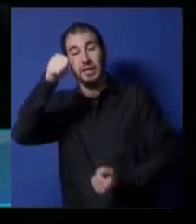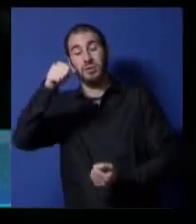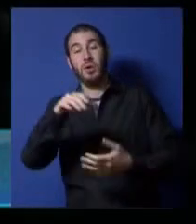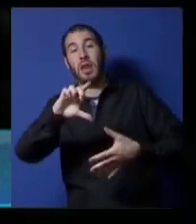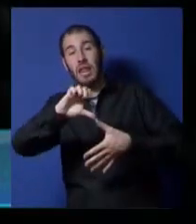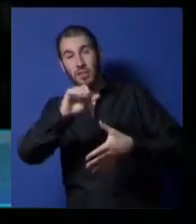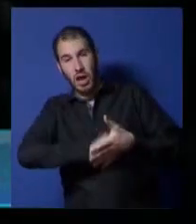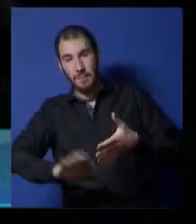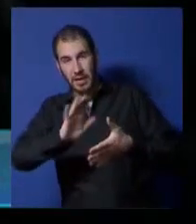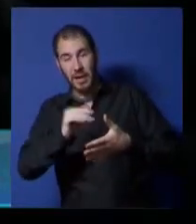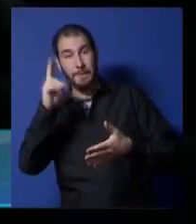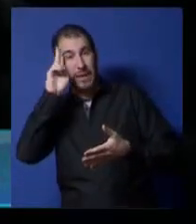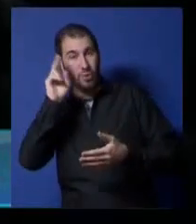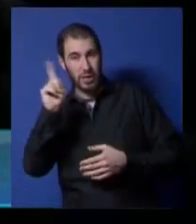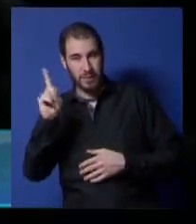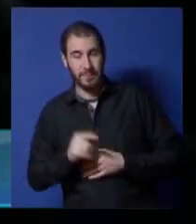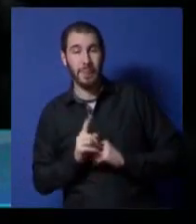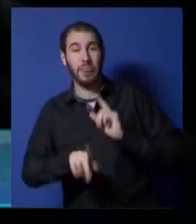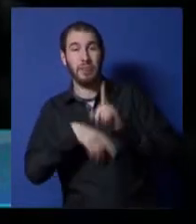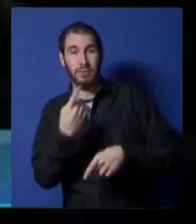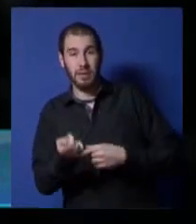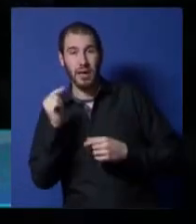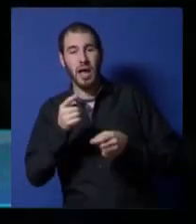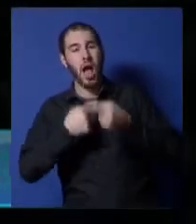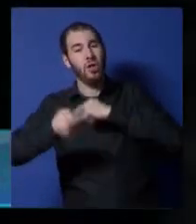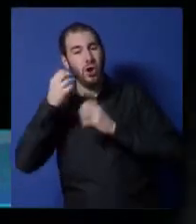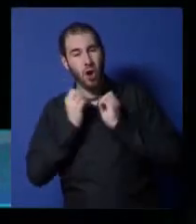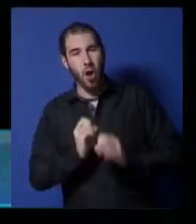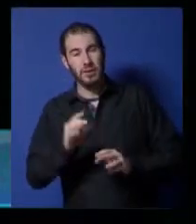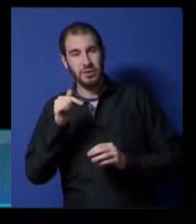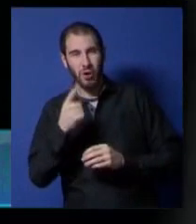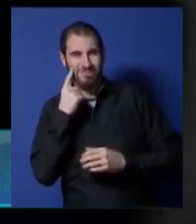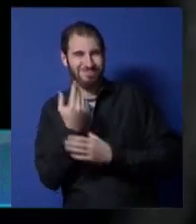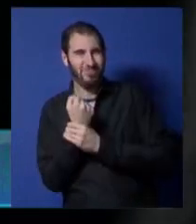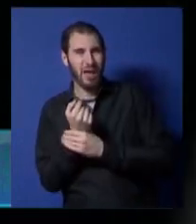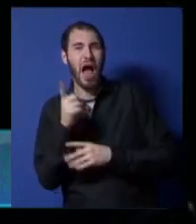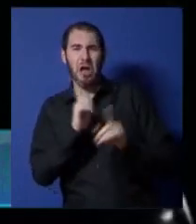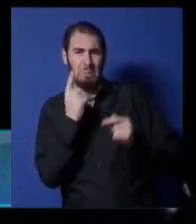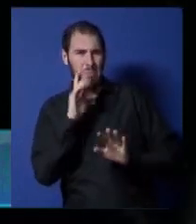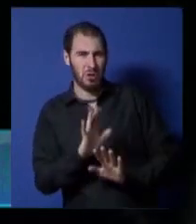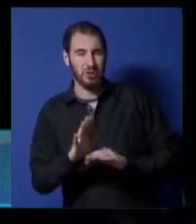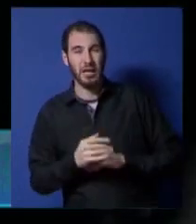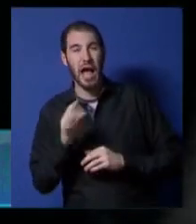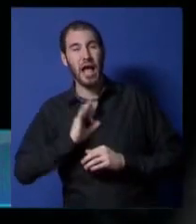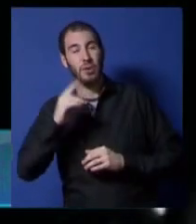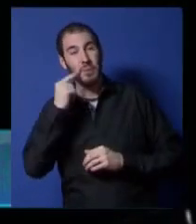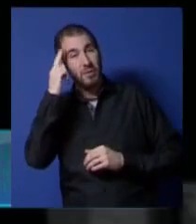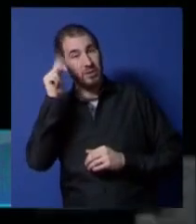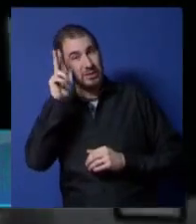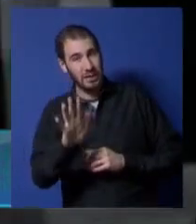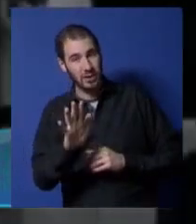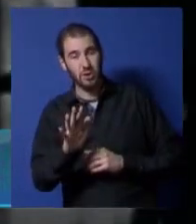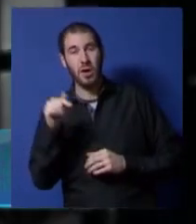latinoamericano en Perú. Uh-huh. Después de esto ya empieza una historia que es conocida y no tan conocida. En el año 85 se